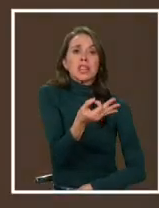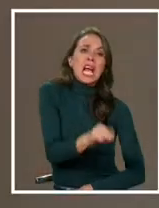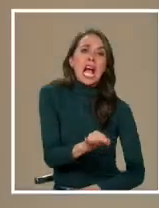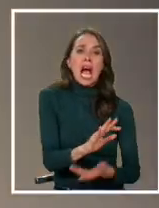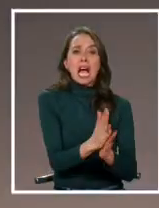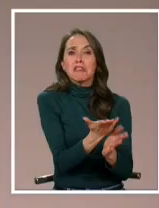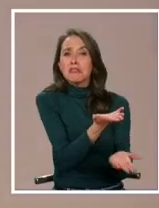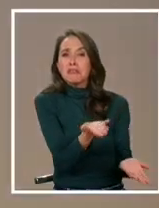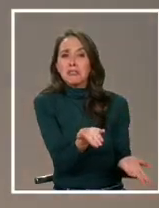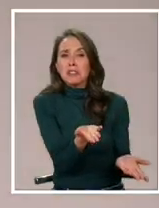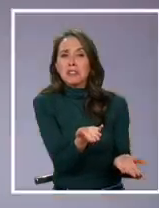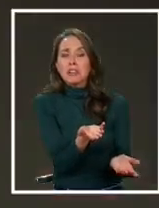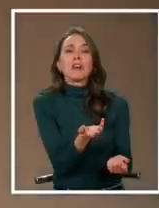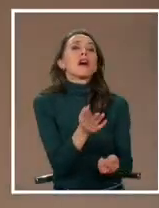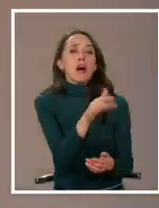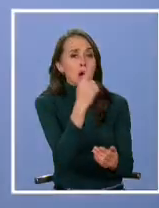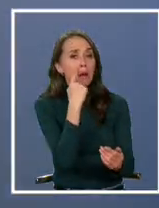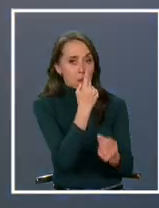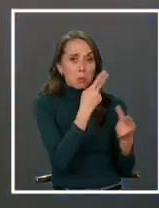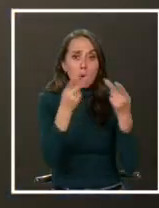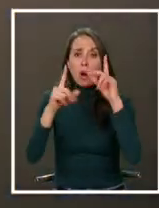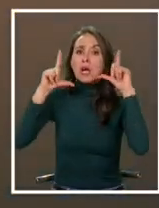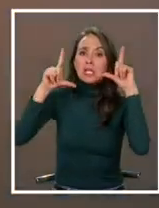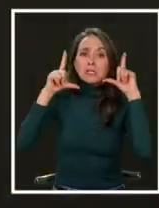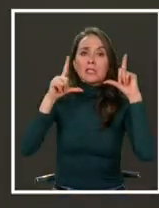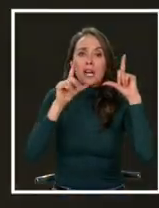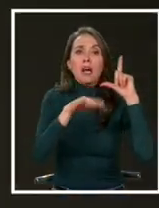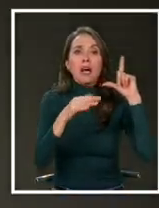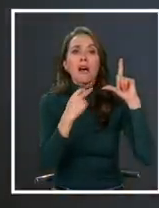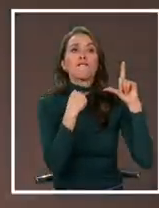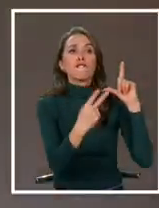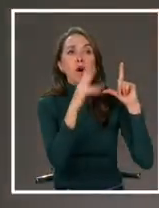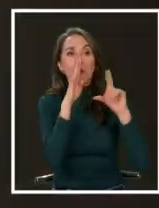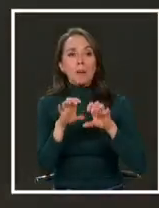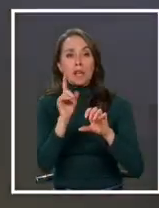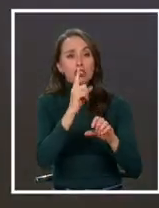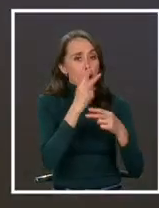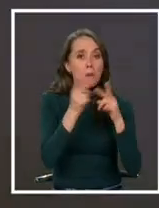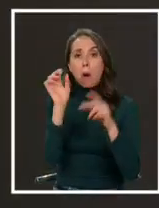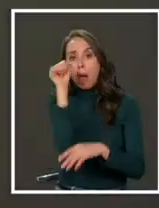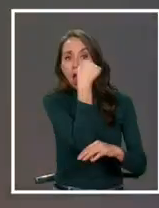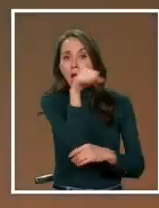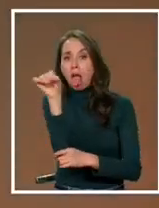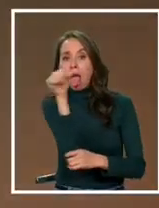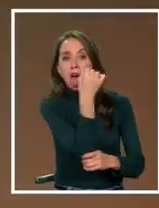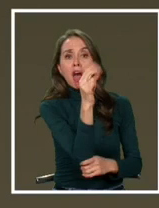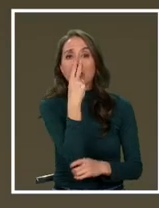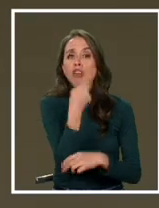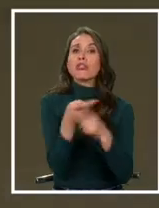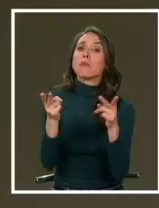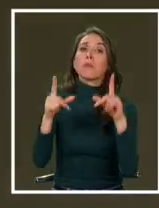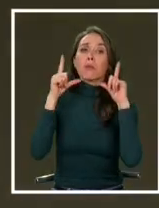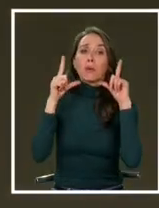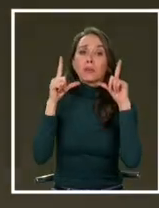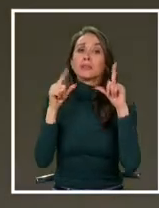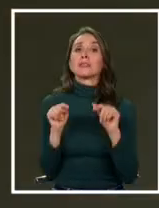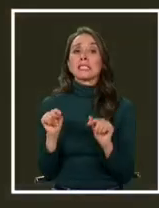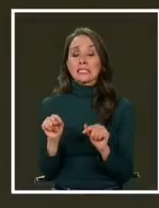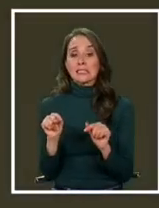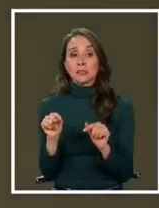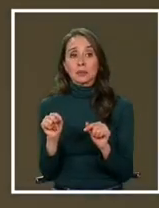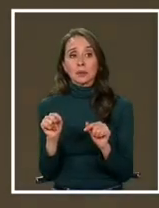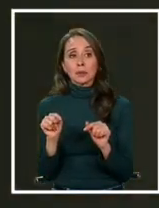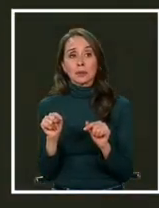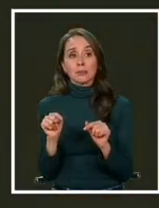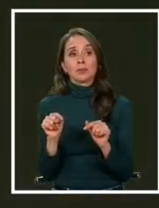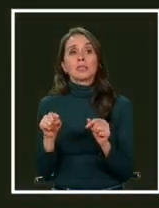No muéstrate mira no te mostrá mira no te mostrá un episodio que